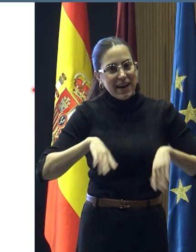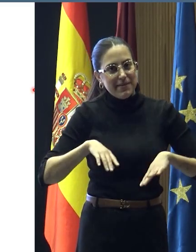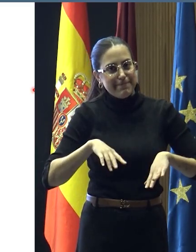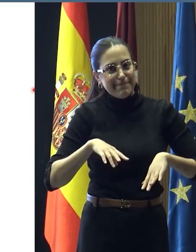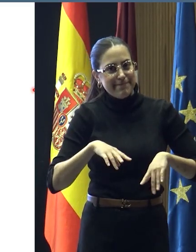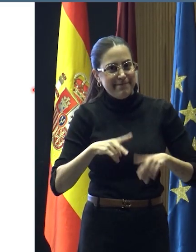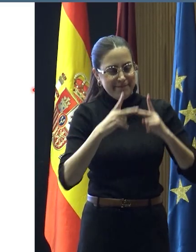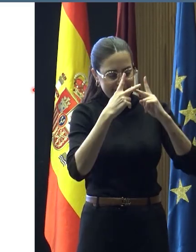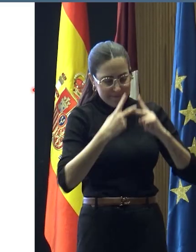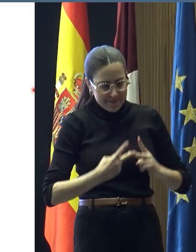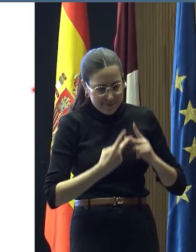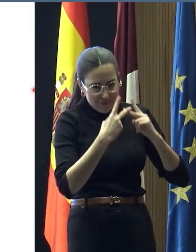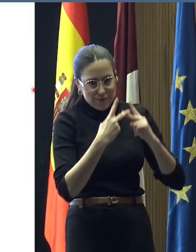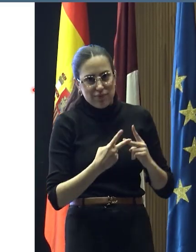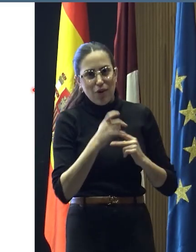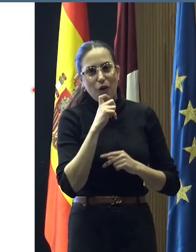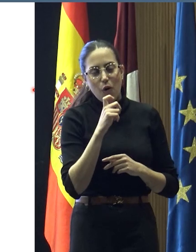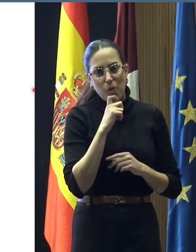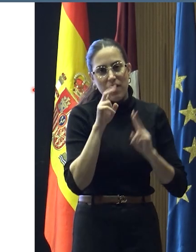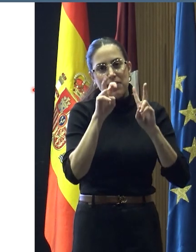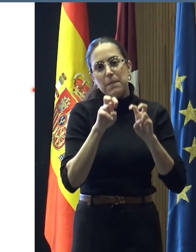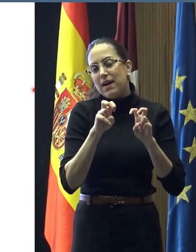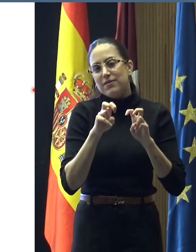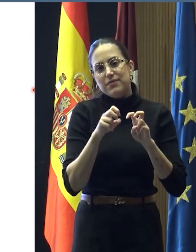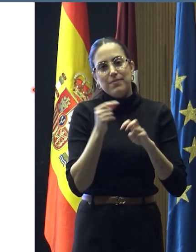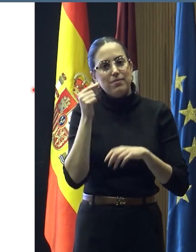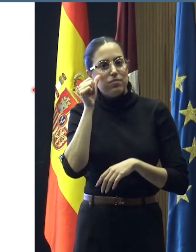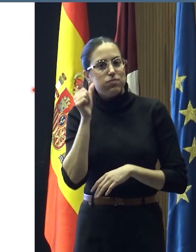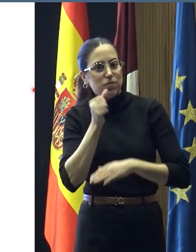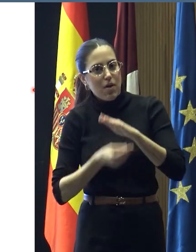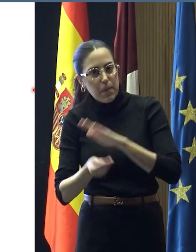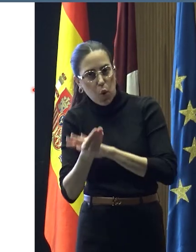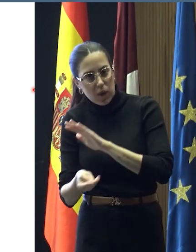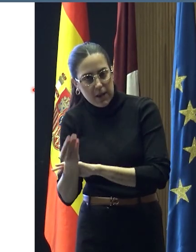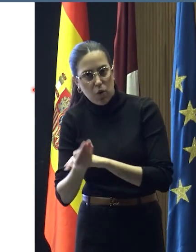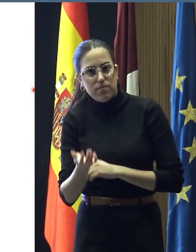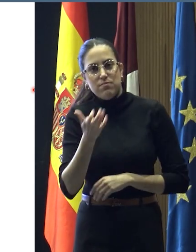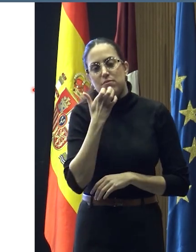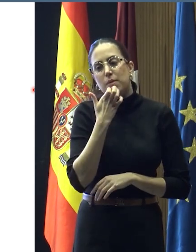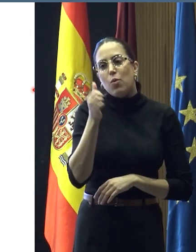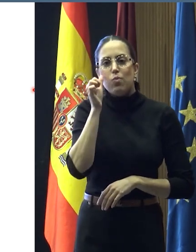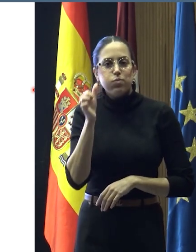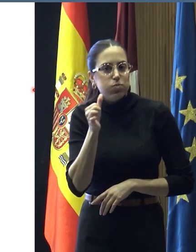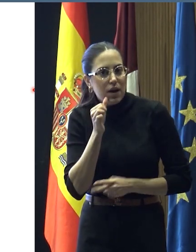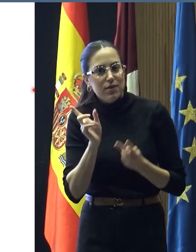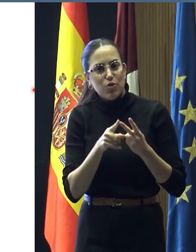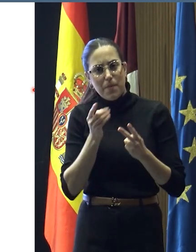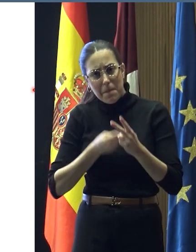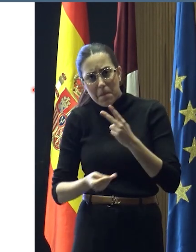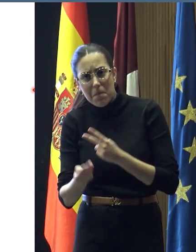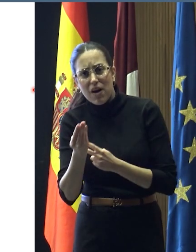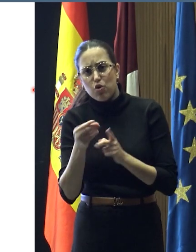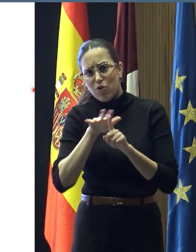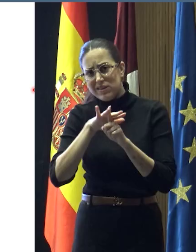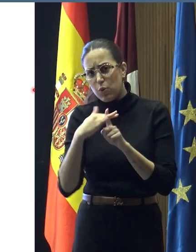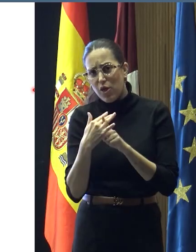estudiada, analizada con la salud reproductiva, lo que decíamos, en torno al embarazo, al parto,